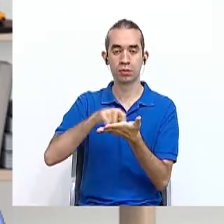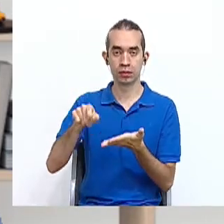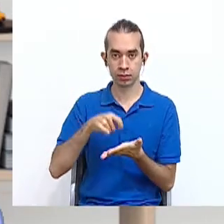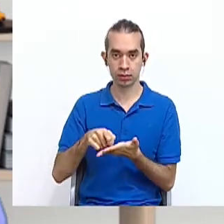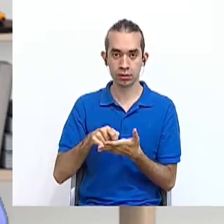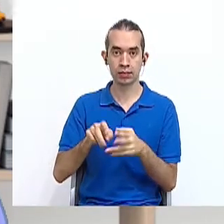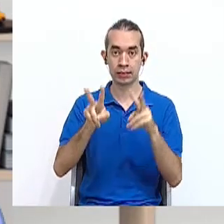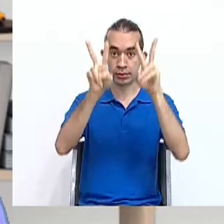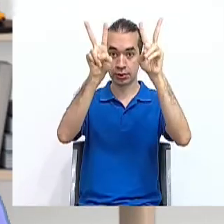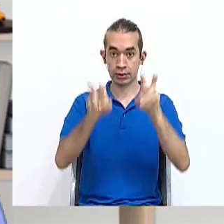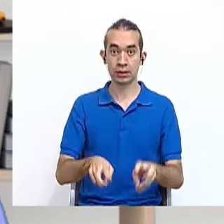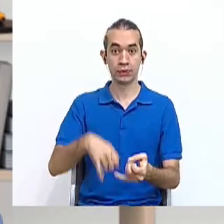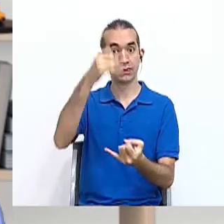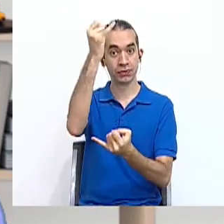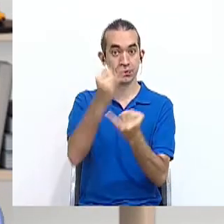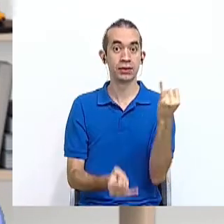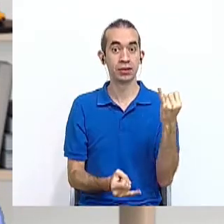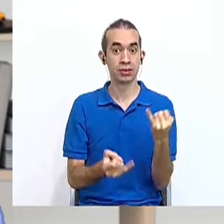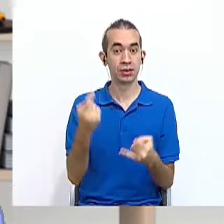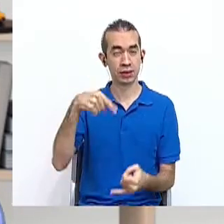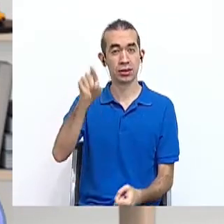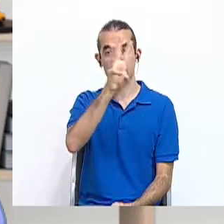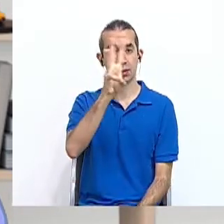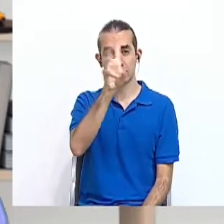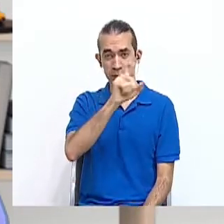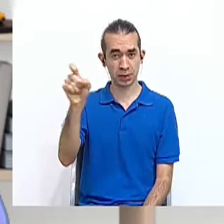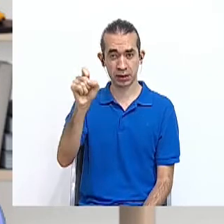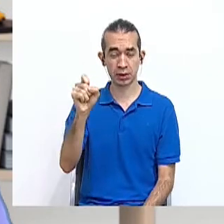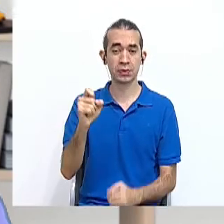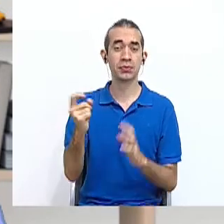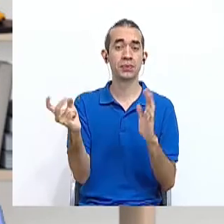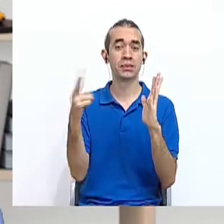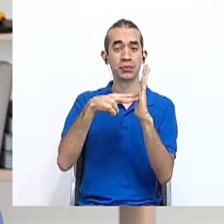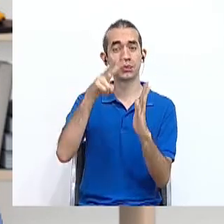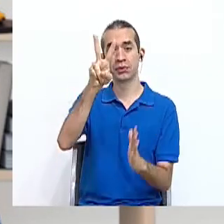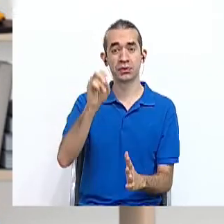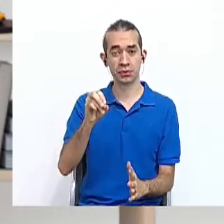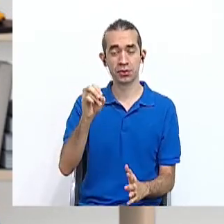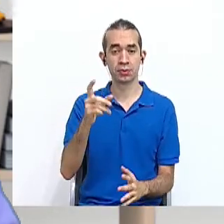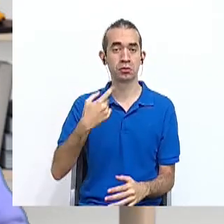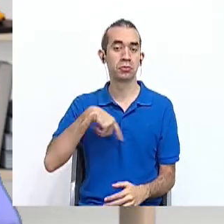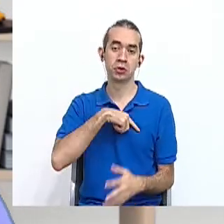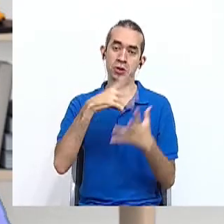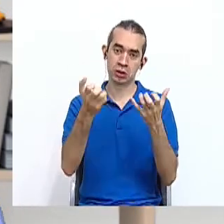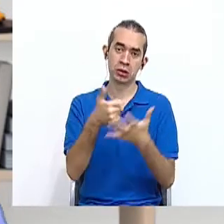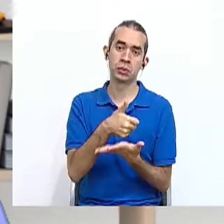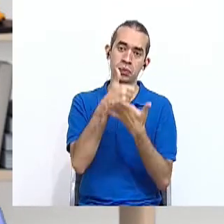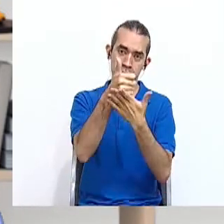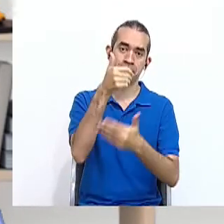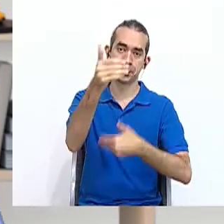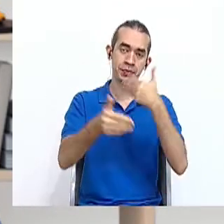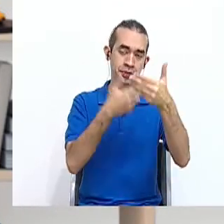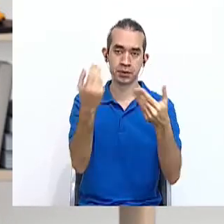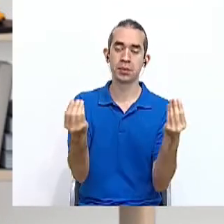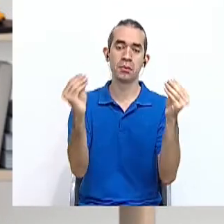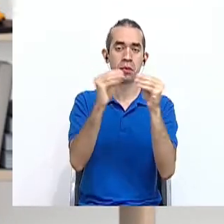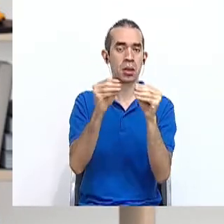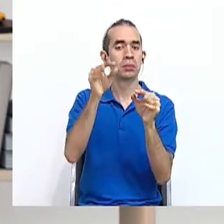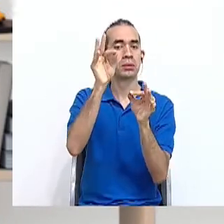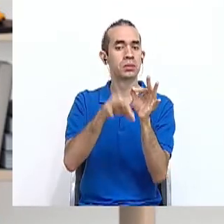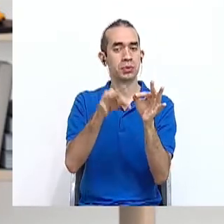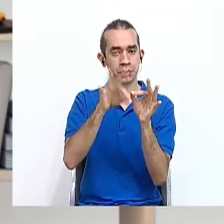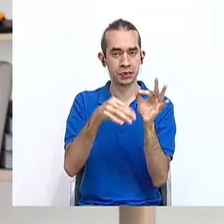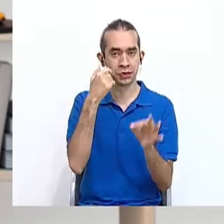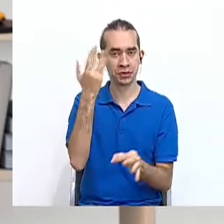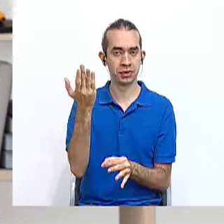del examen final para este semestre del 2020. Entonces queremos ayudarles para que el proceso sea mucho más sencillo